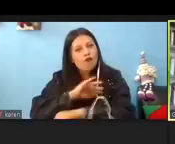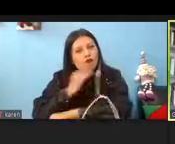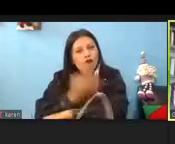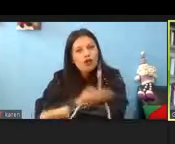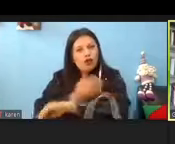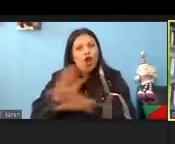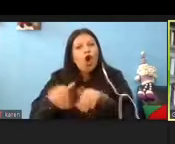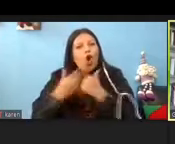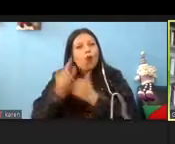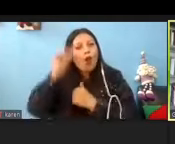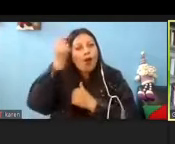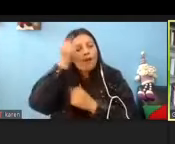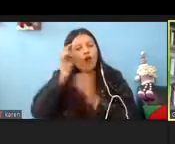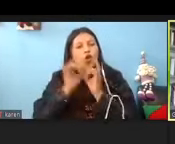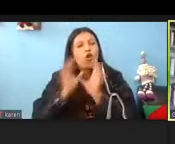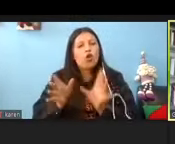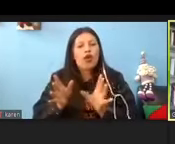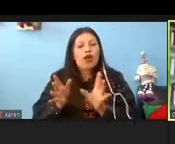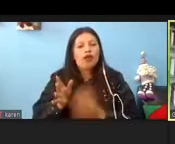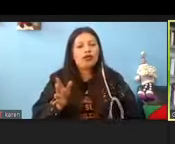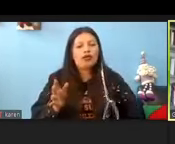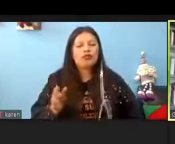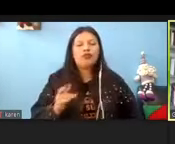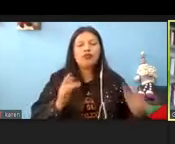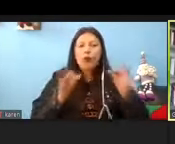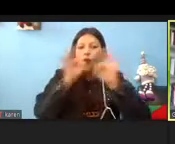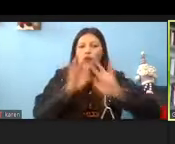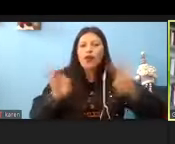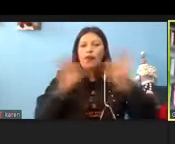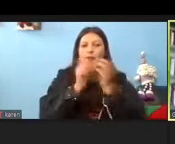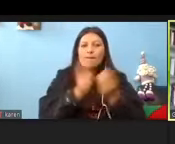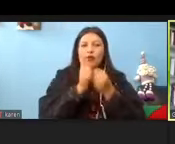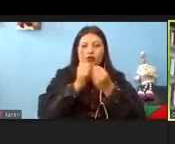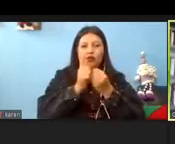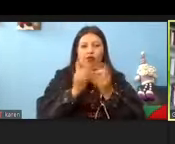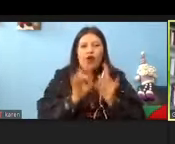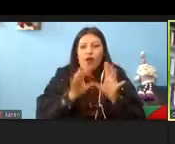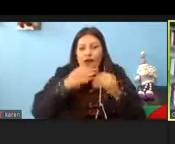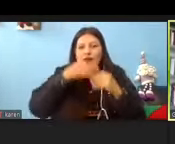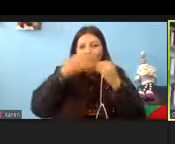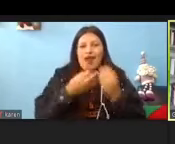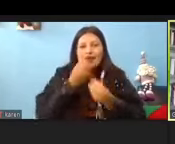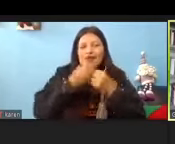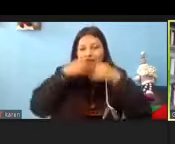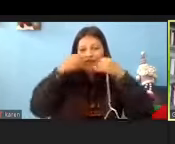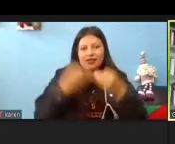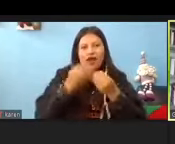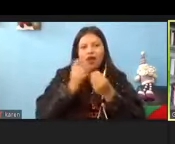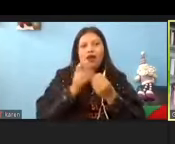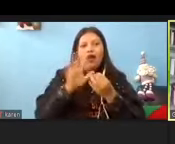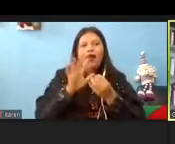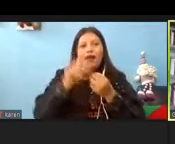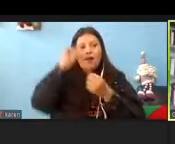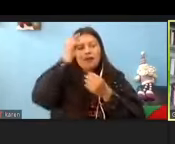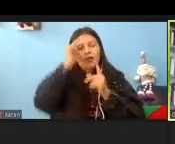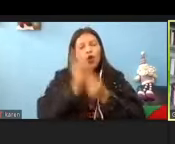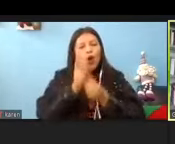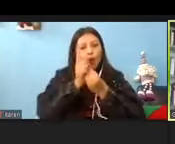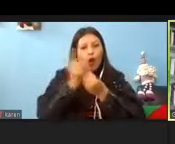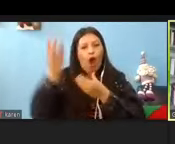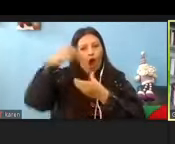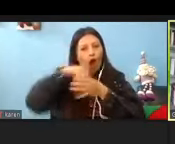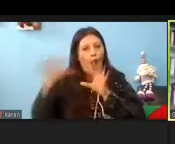logra tener un rol político, cómo logra de verdad ser una verdadera memoria política en ese sentido de estar